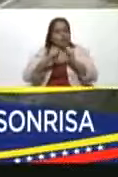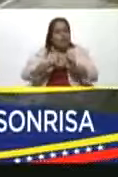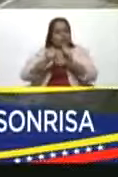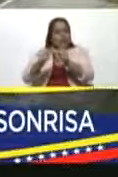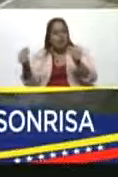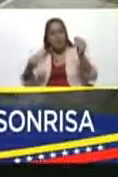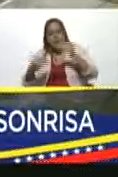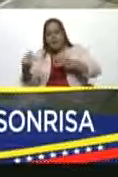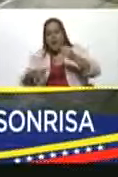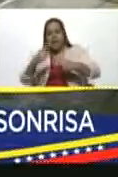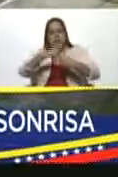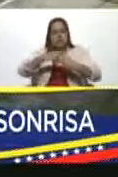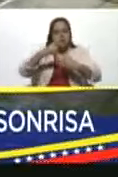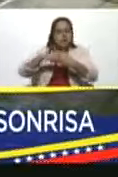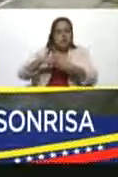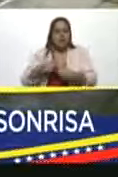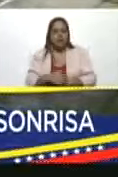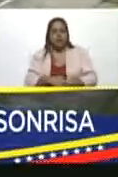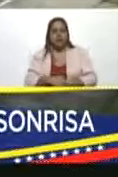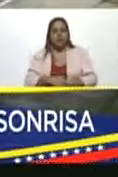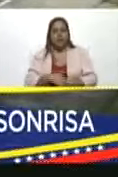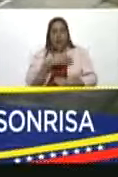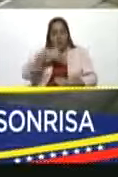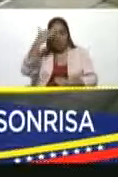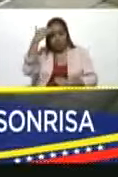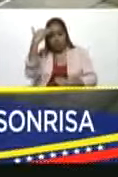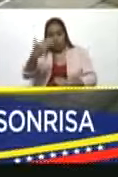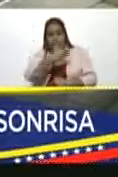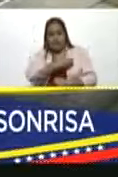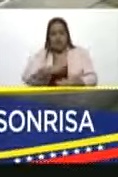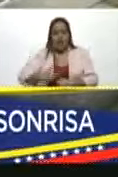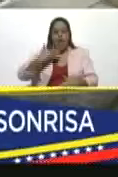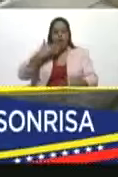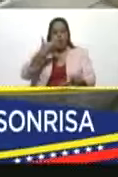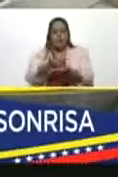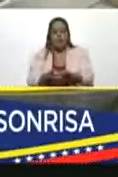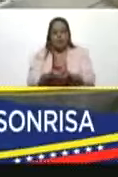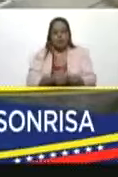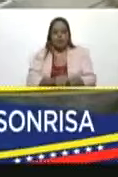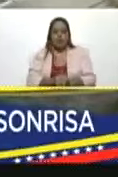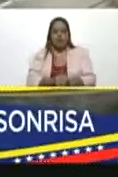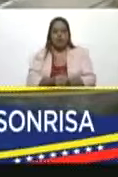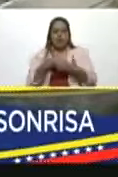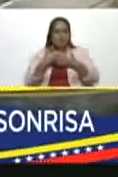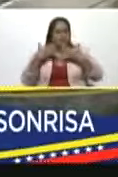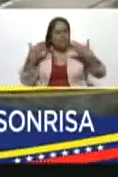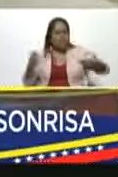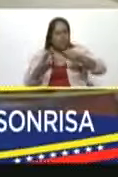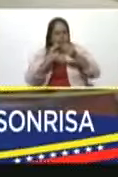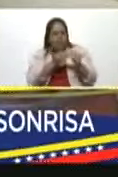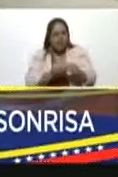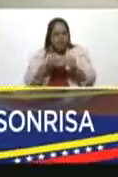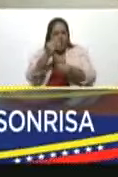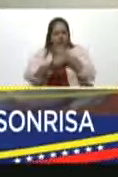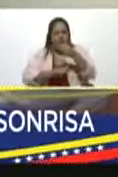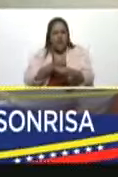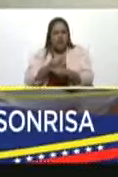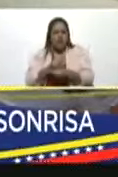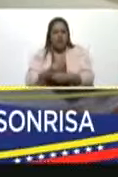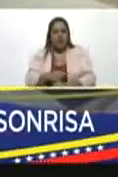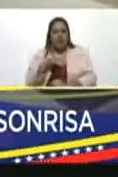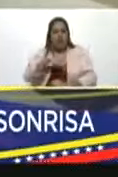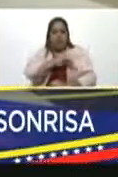más gente, y quiero de verdad saludarlo, presidente, y agradecerle por ese gran equipamiento que nos ha enviado para